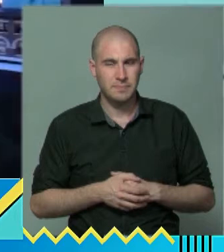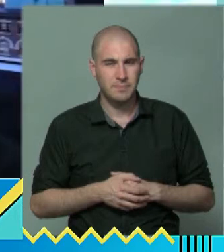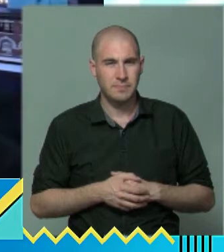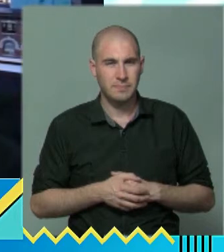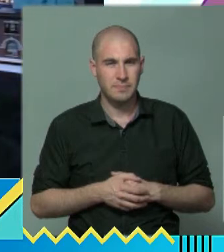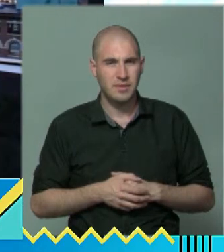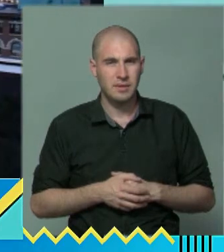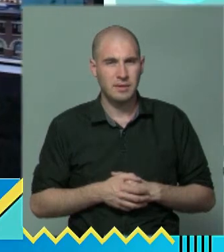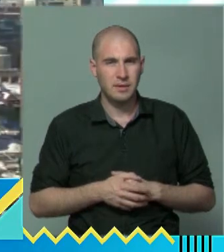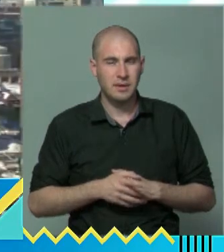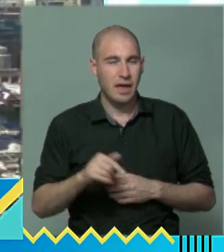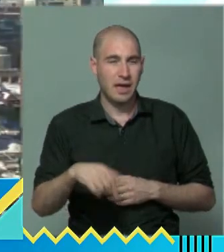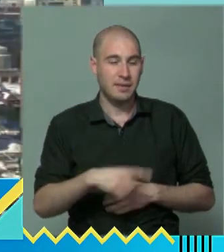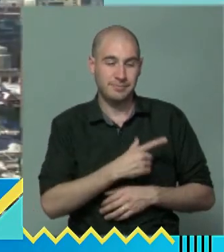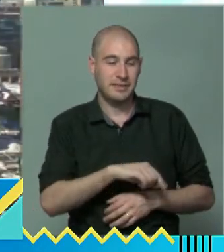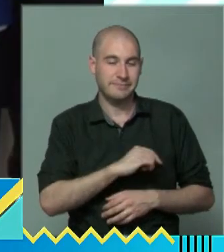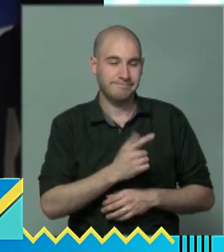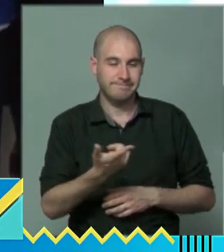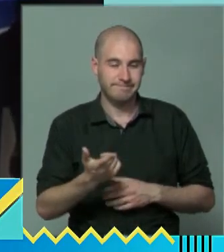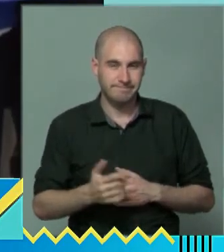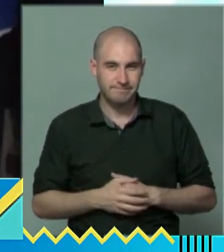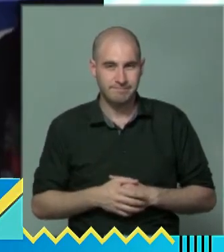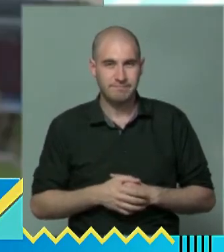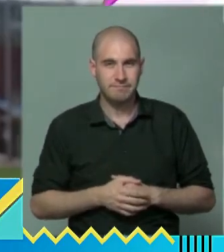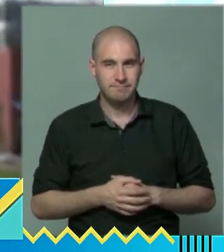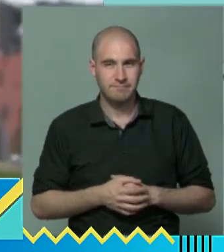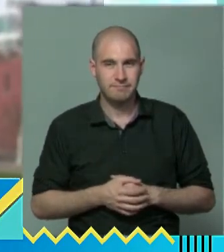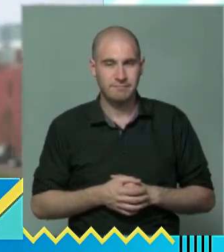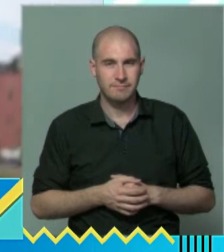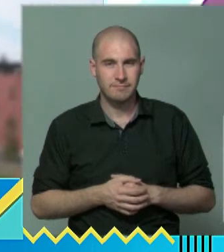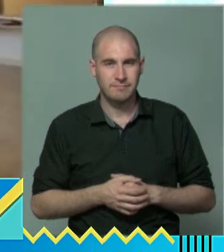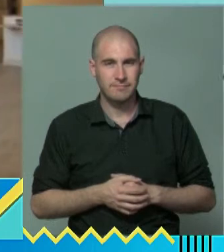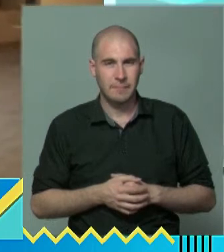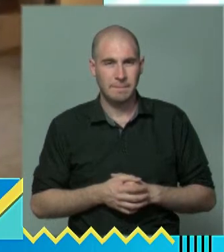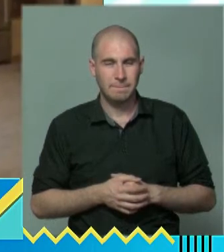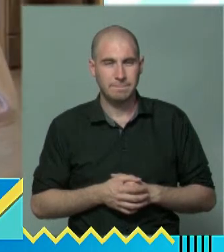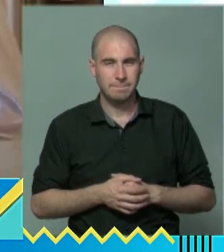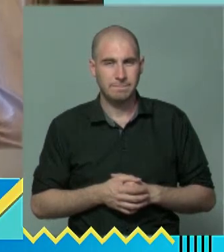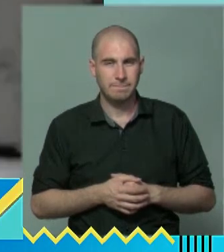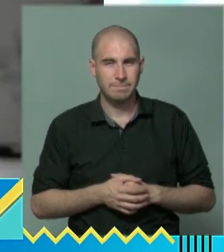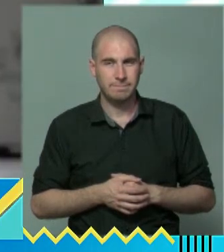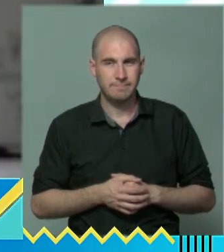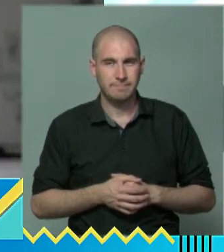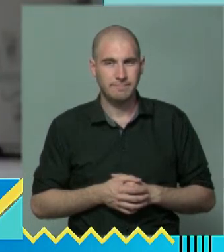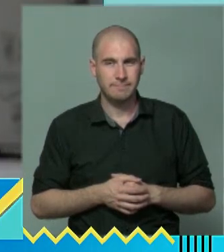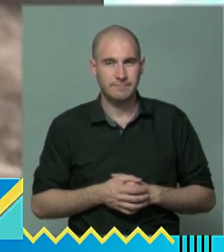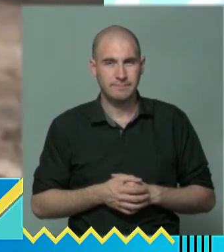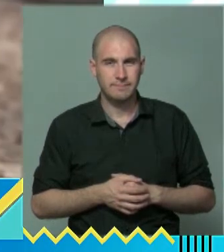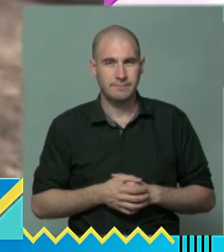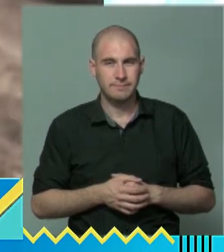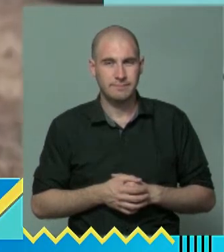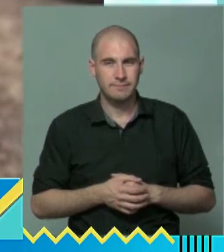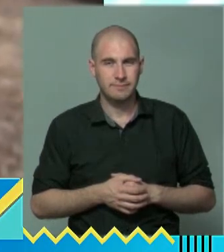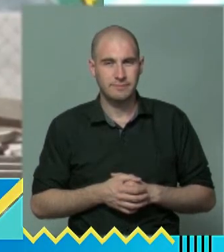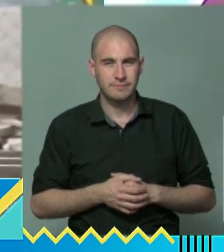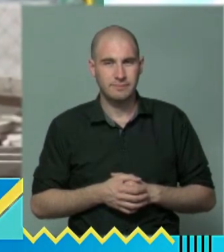Aquí en España aún no lo es. Bien. Estos programas de integridad empezaron a exigirlo la Unión Europea, después se exige